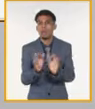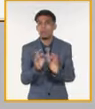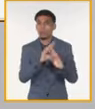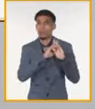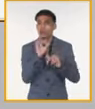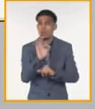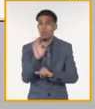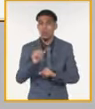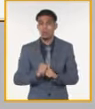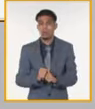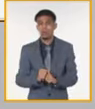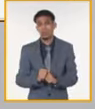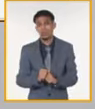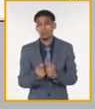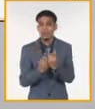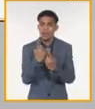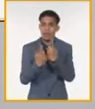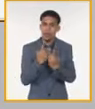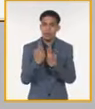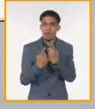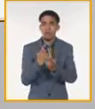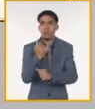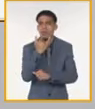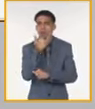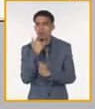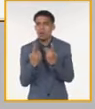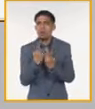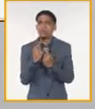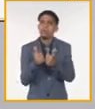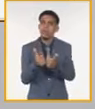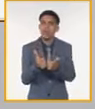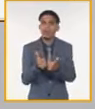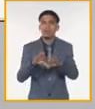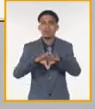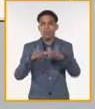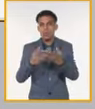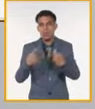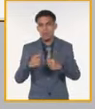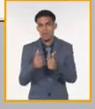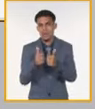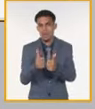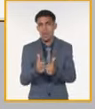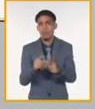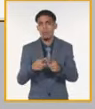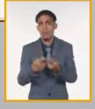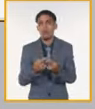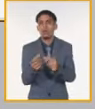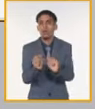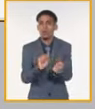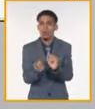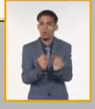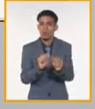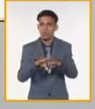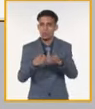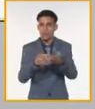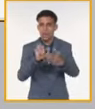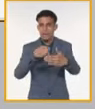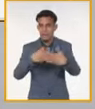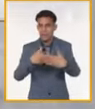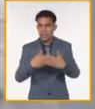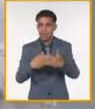como función de en el desarrollo de la vida económica y social de de los territorios y del espacio donde sesionan los